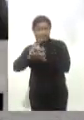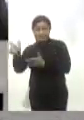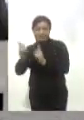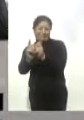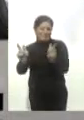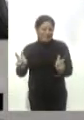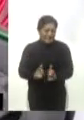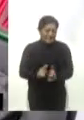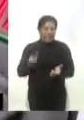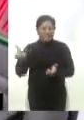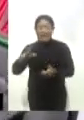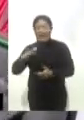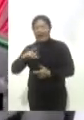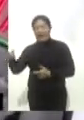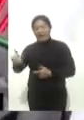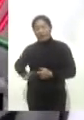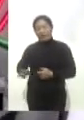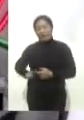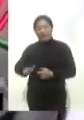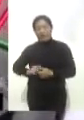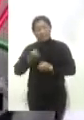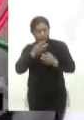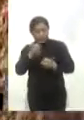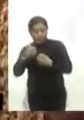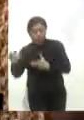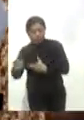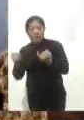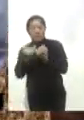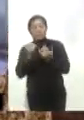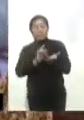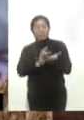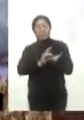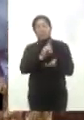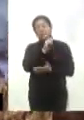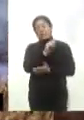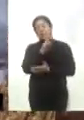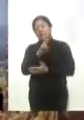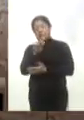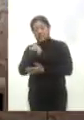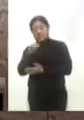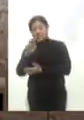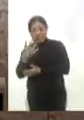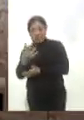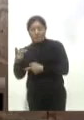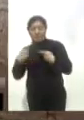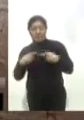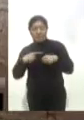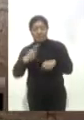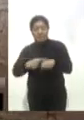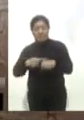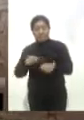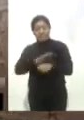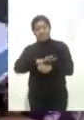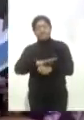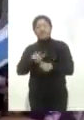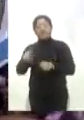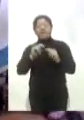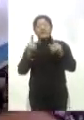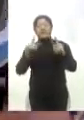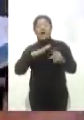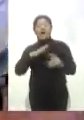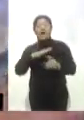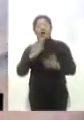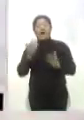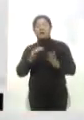Cuídate y el manejo del tratamiento TNR4 para pacientes COVID-19, Tlaxcala registra una baja en el número de